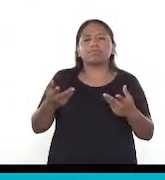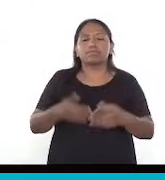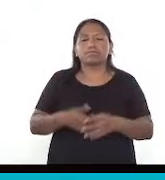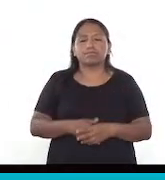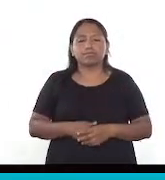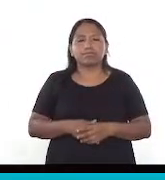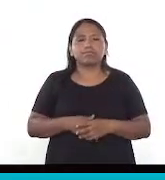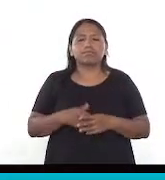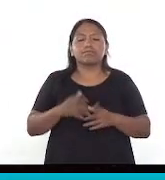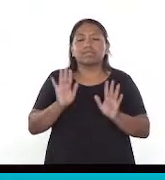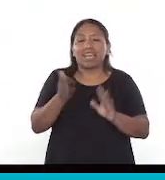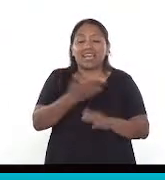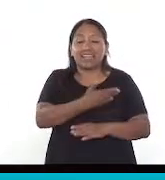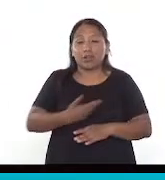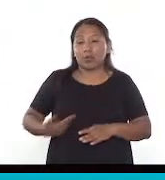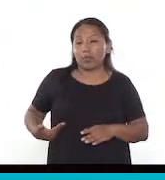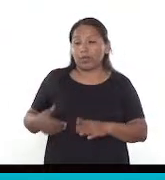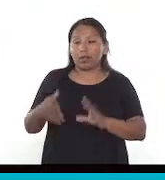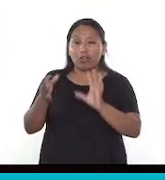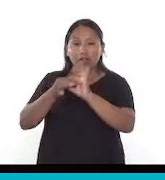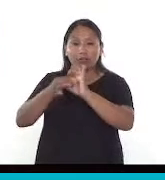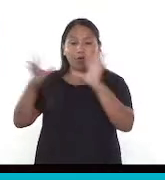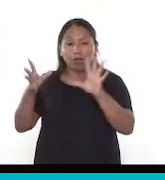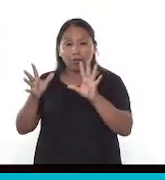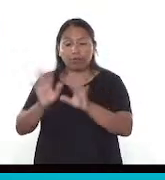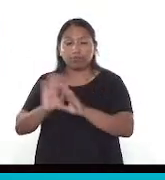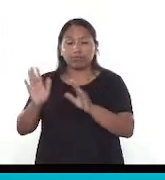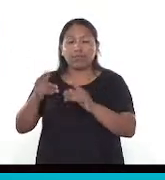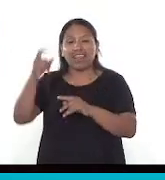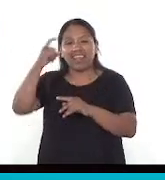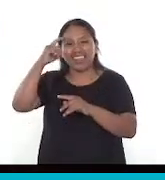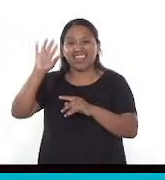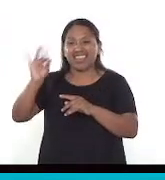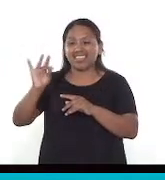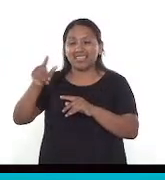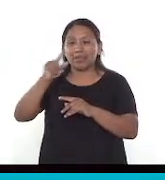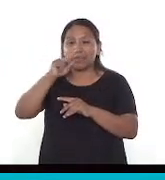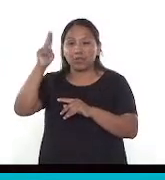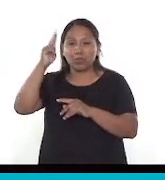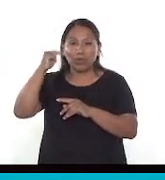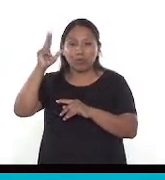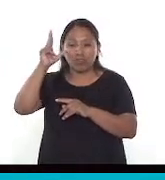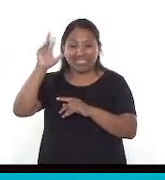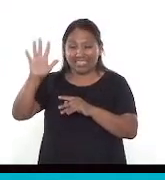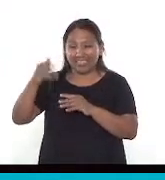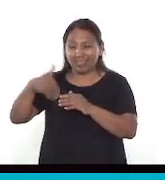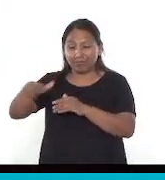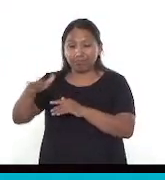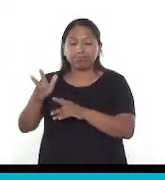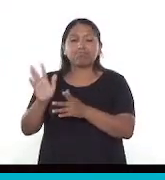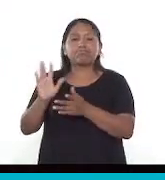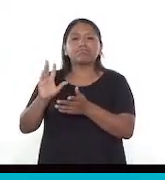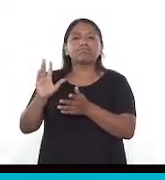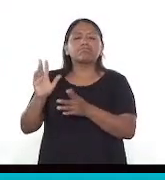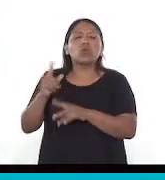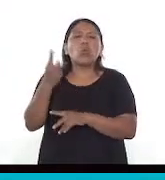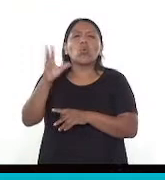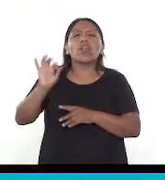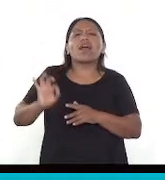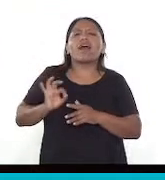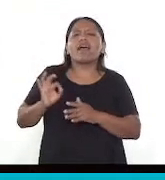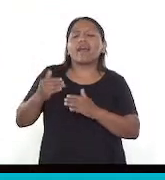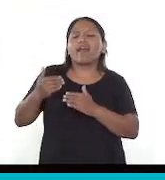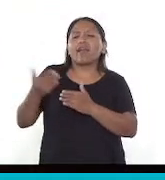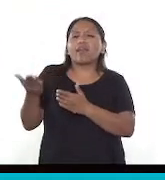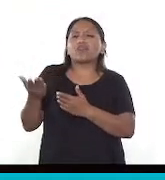ya en el gobierno democrático ya después del 10 de diciembre de 1983 tardamos tan sólo un año en